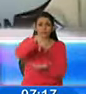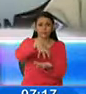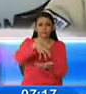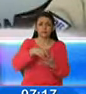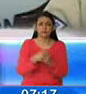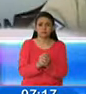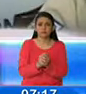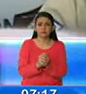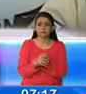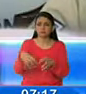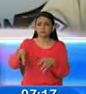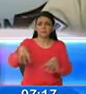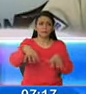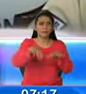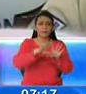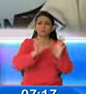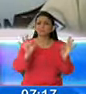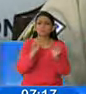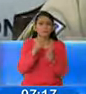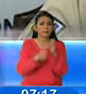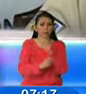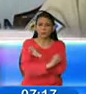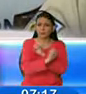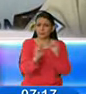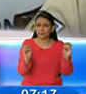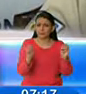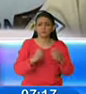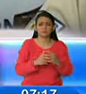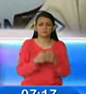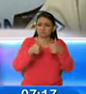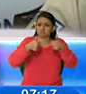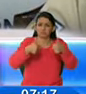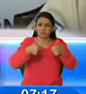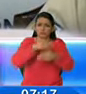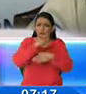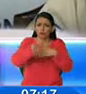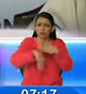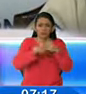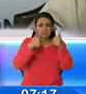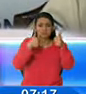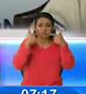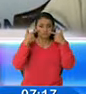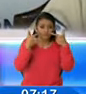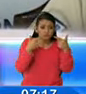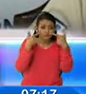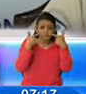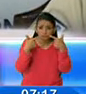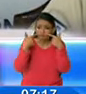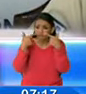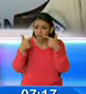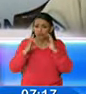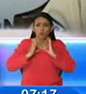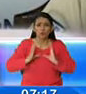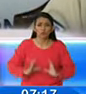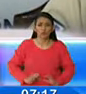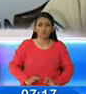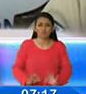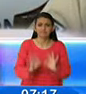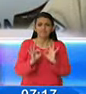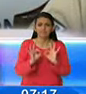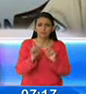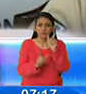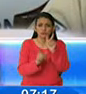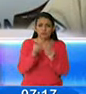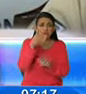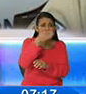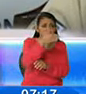el resto de los recintos no ha existido novedades, más bien tenemos una conducta ejemplar de los ciudadanos que han ido a ejercer